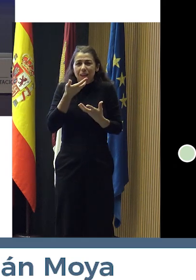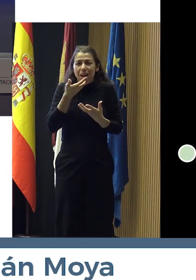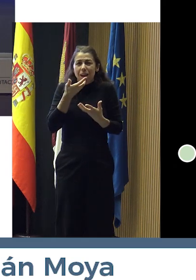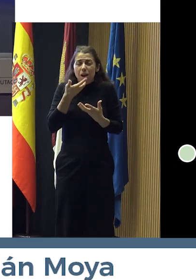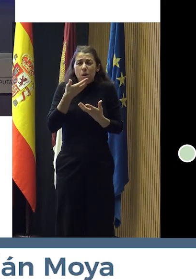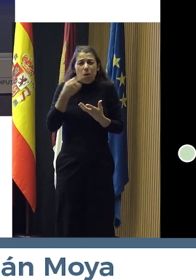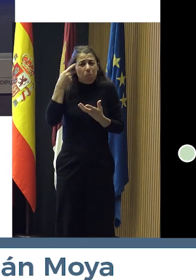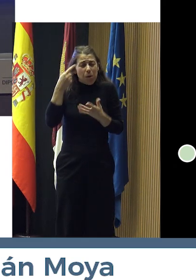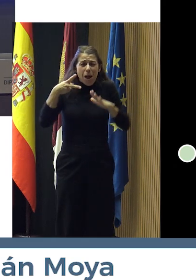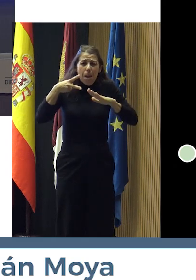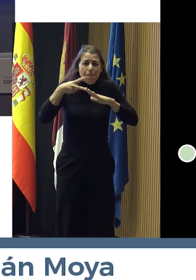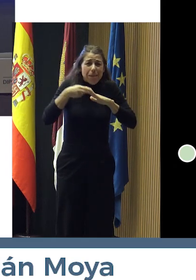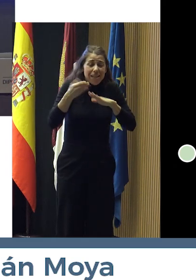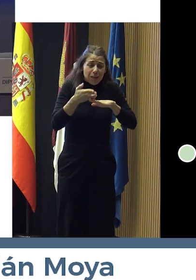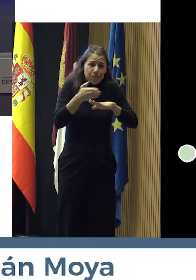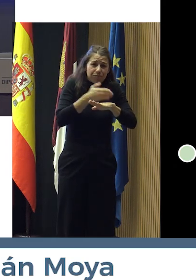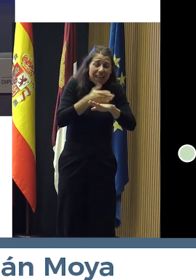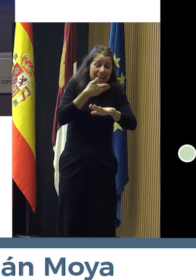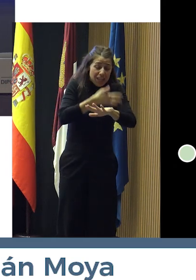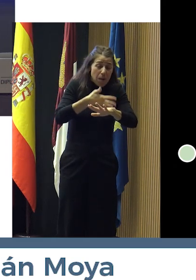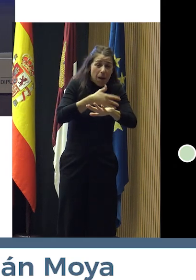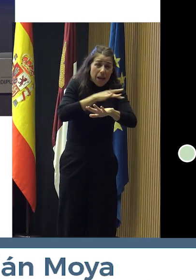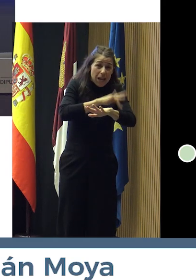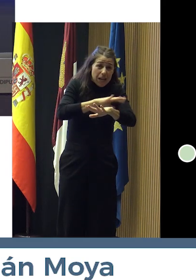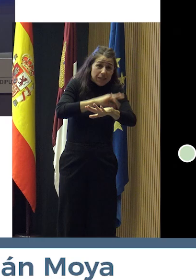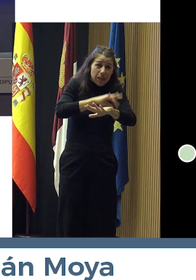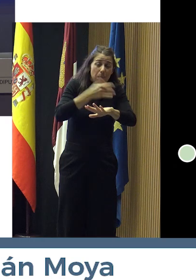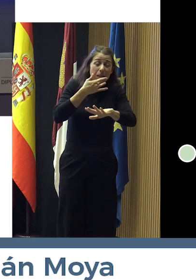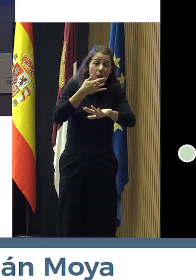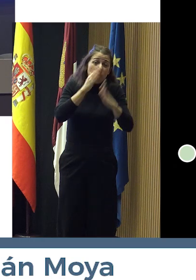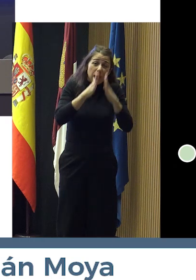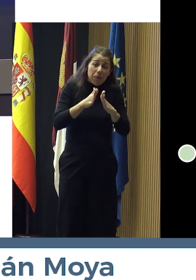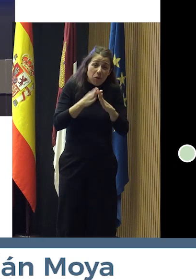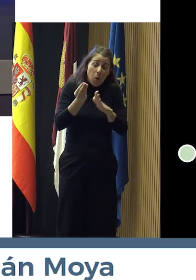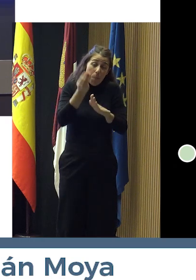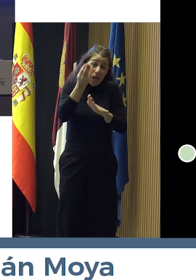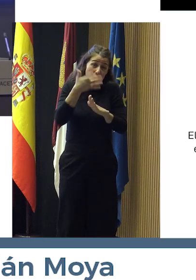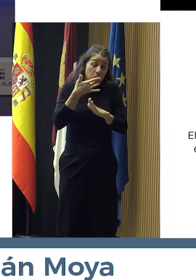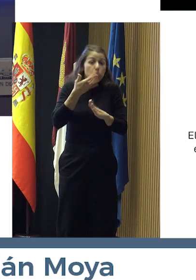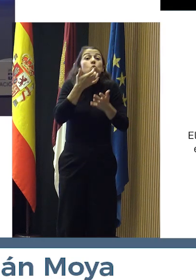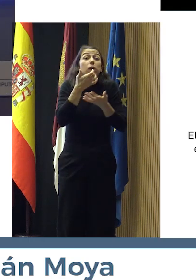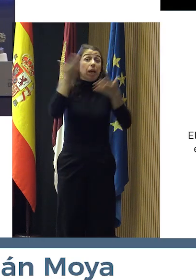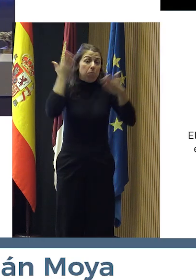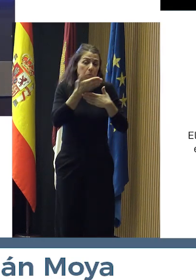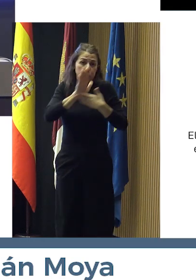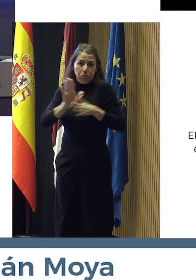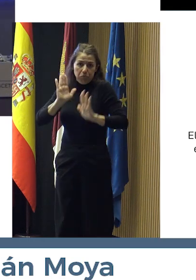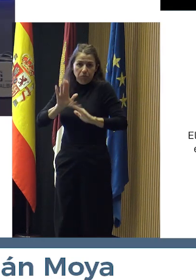abordajes, ¿no?, que puedan evitar o ese daño de la piel o tratarla para que mejore. ¿No? Es por poner un ejemplo.